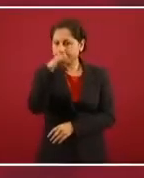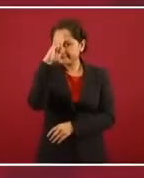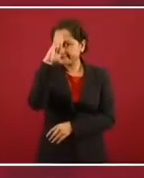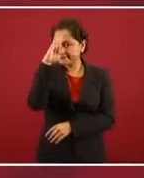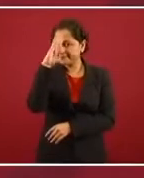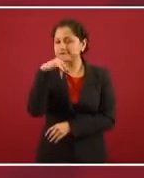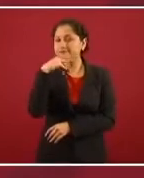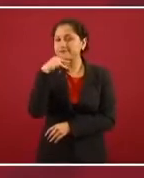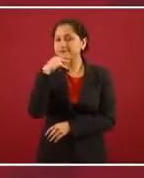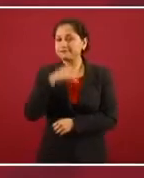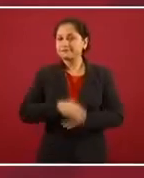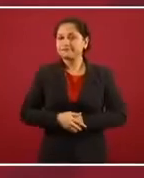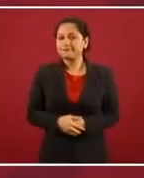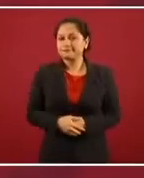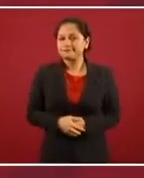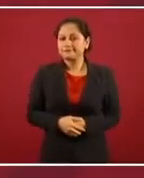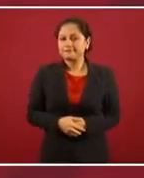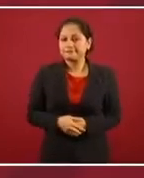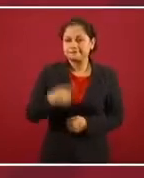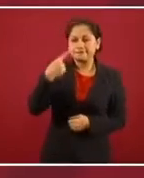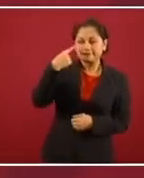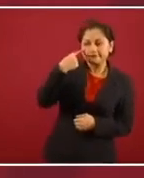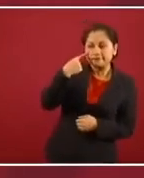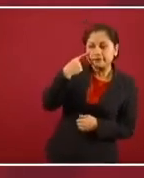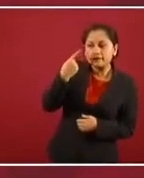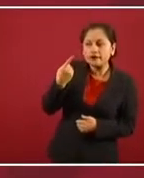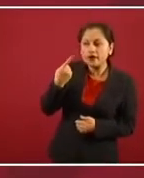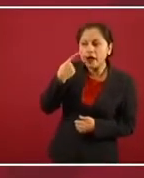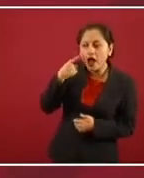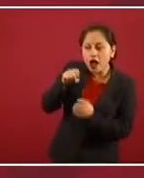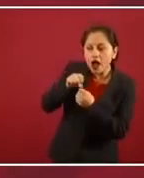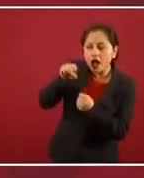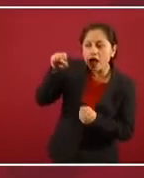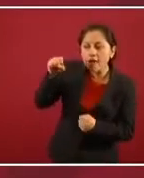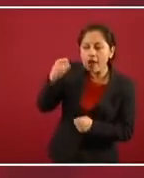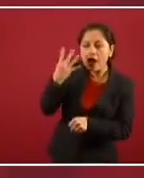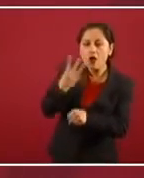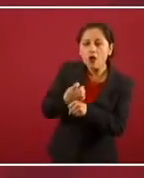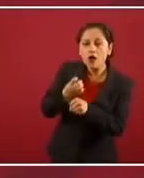Si sale adelante la cuarta transformación o